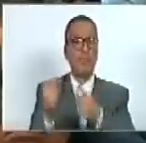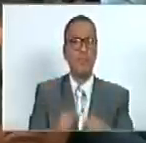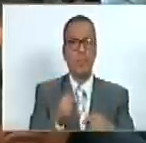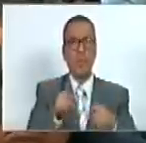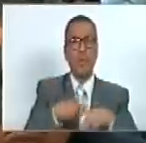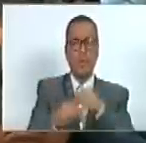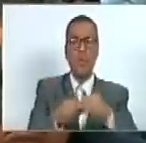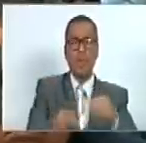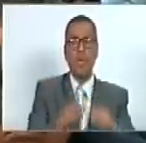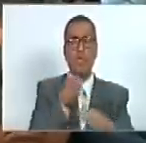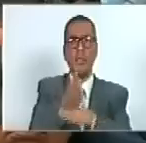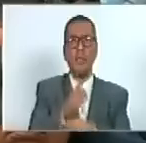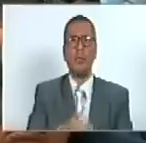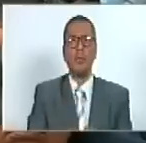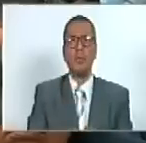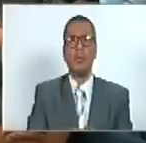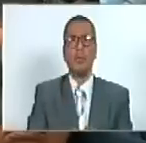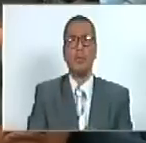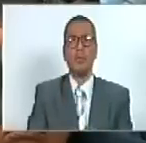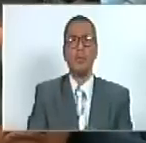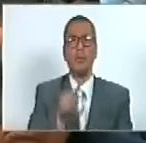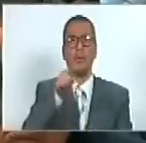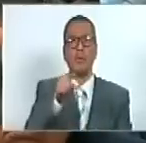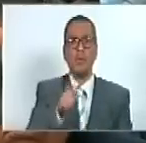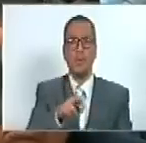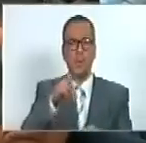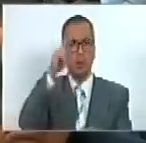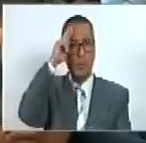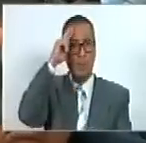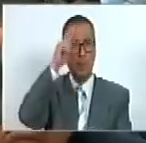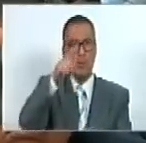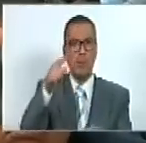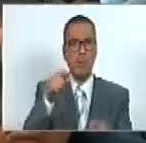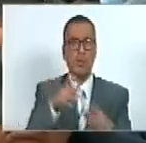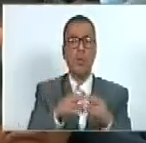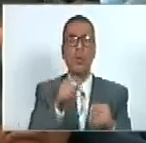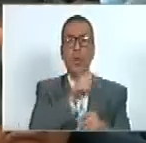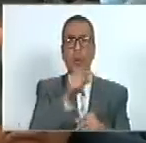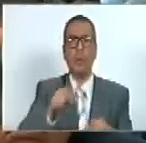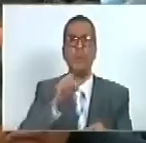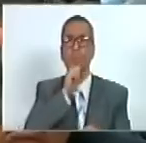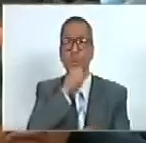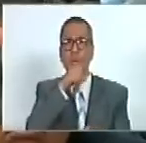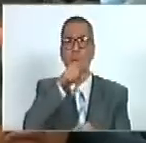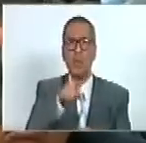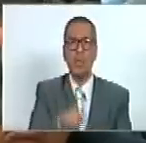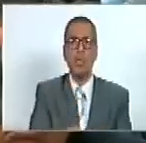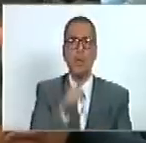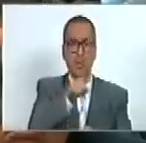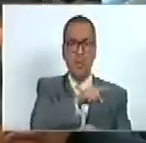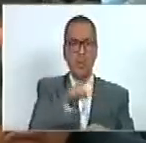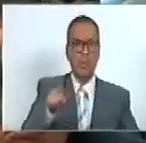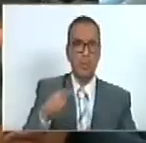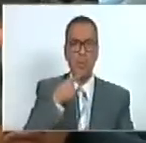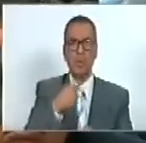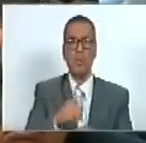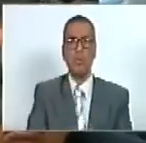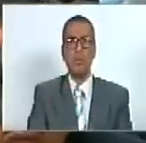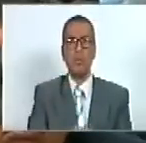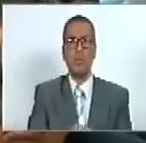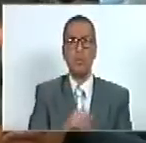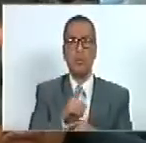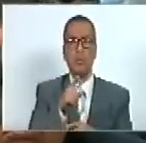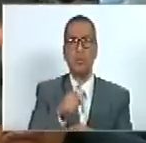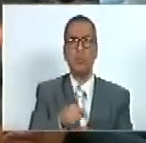tuvieran acceso, y sobre todo el respeto a los pensionados y jubilados, esos que ustedes le caían con la